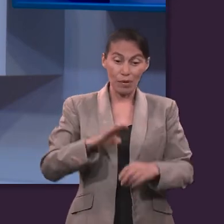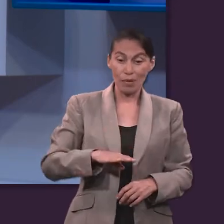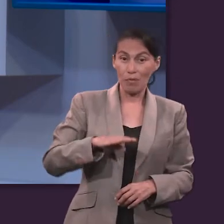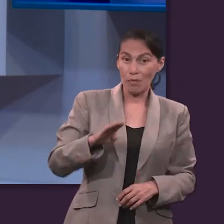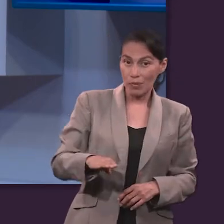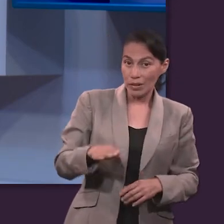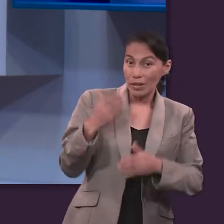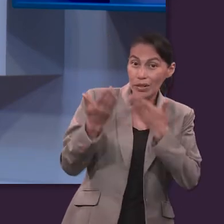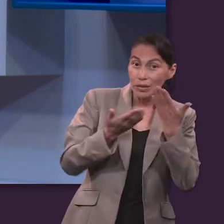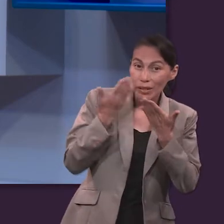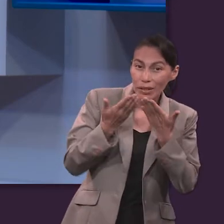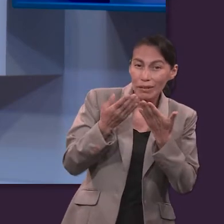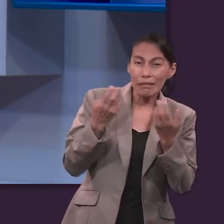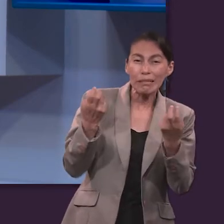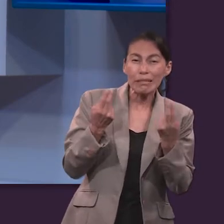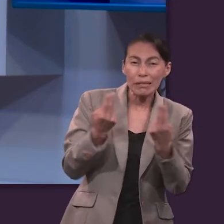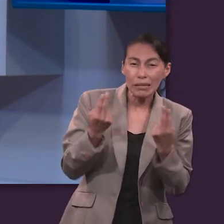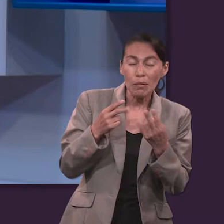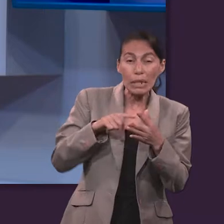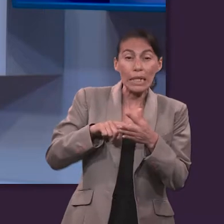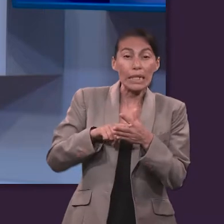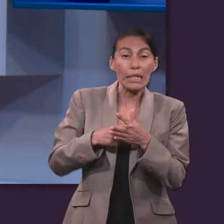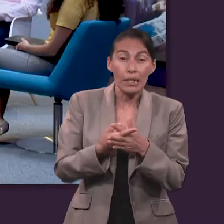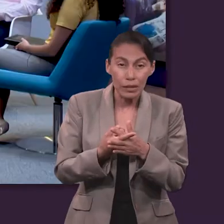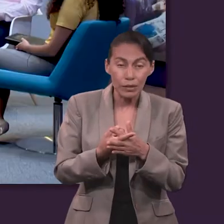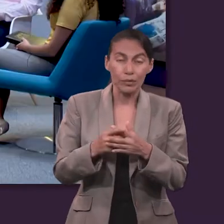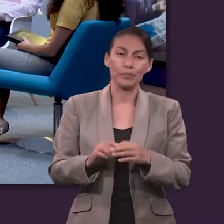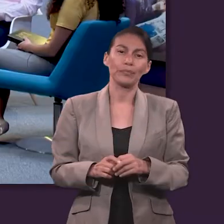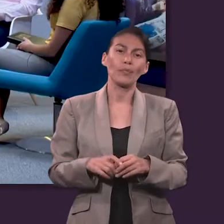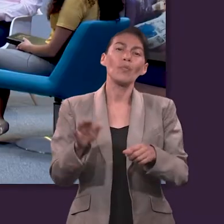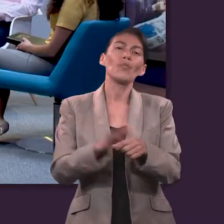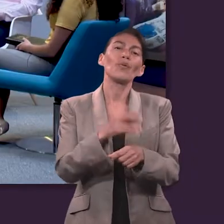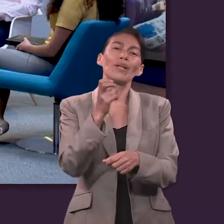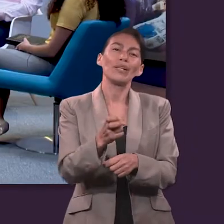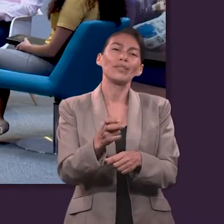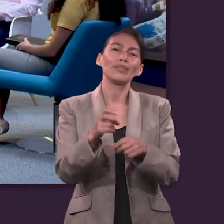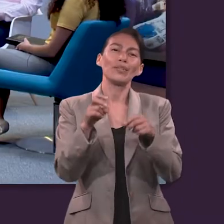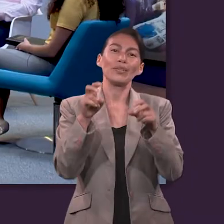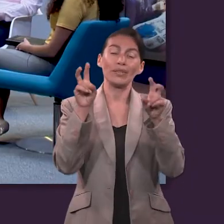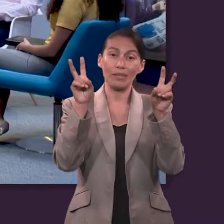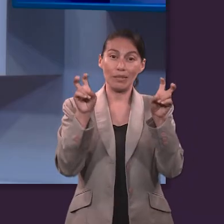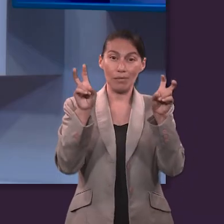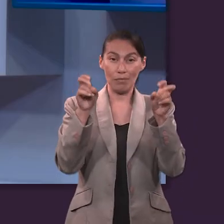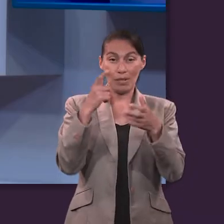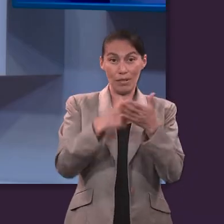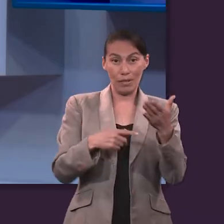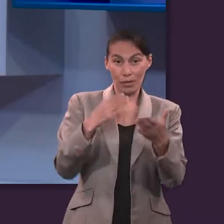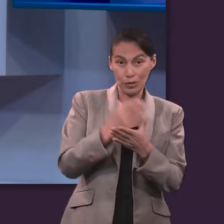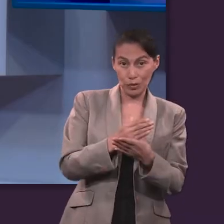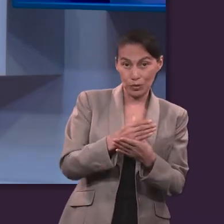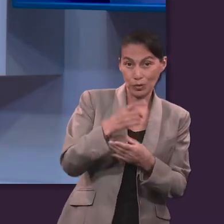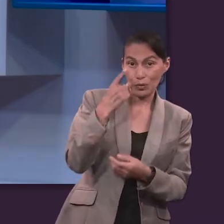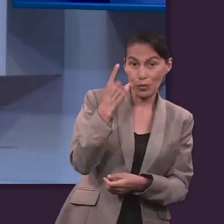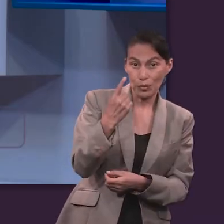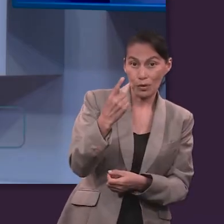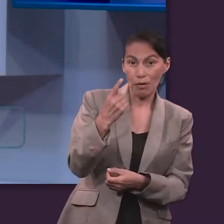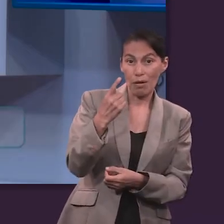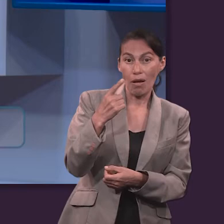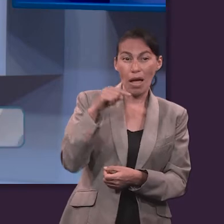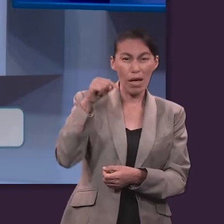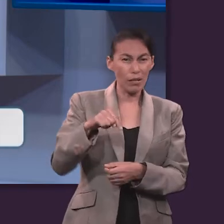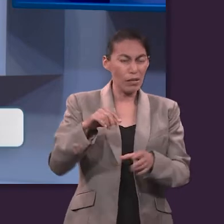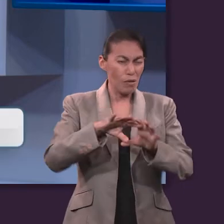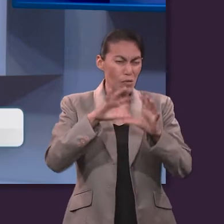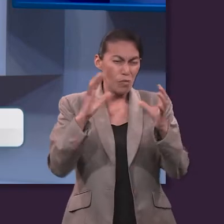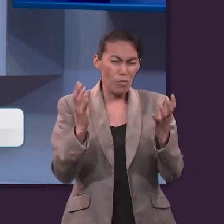muerte, necesitamos obligatoriamente irnos al inicio de todo. Es por eso que la lección 1 se titula